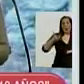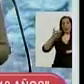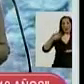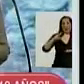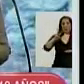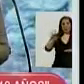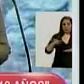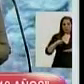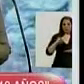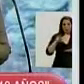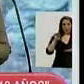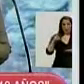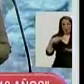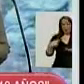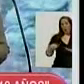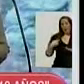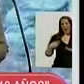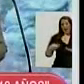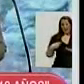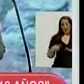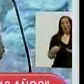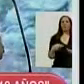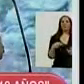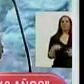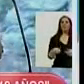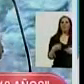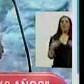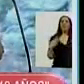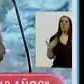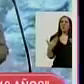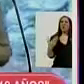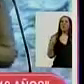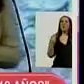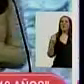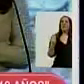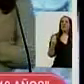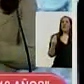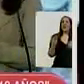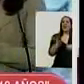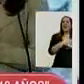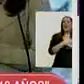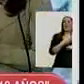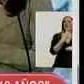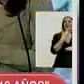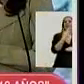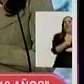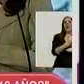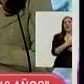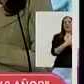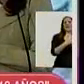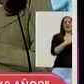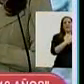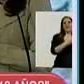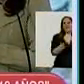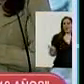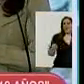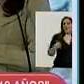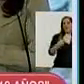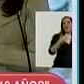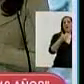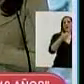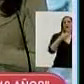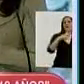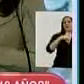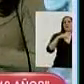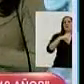omnipotente, soberbia, o sea, una mujer que siempre se manejó ella, nunca permitió